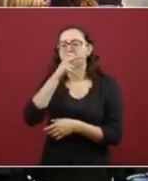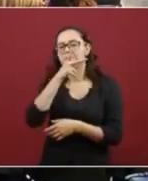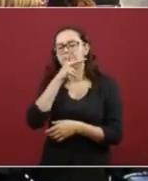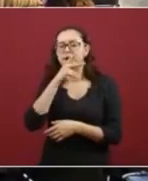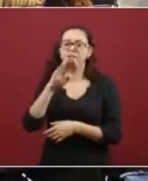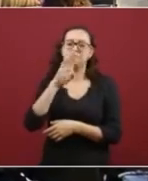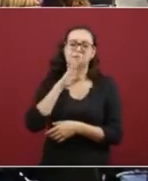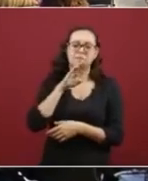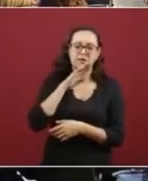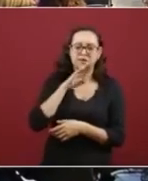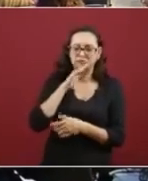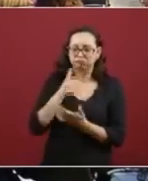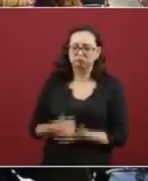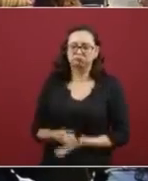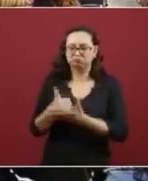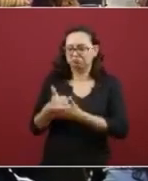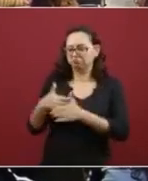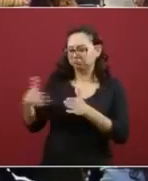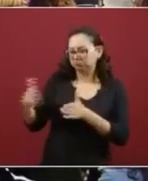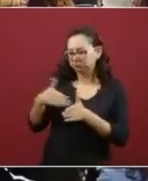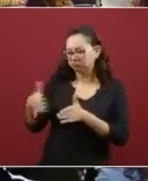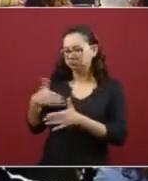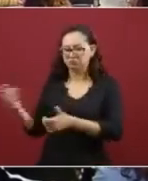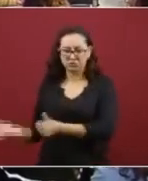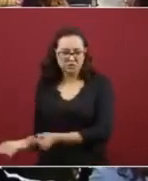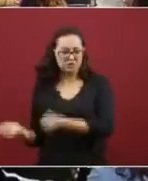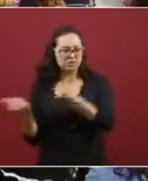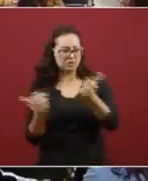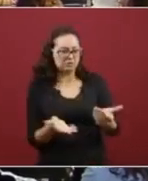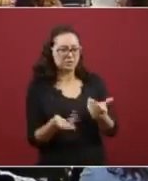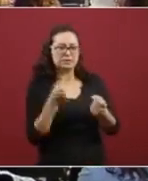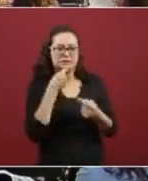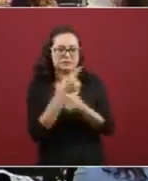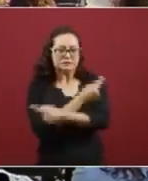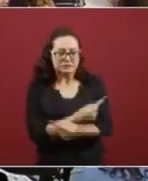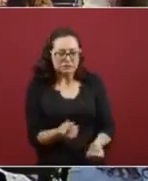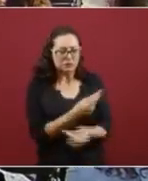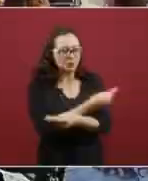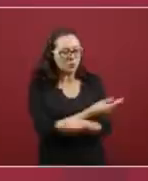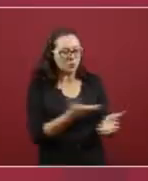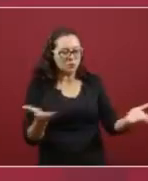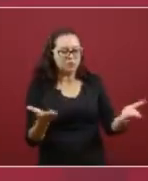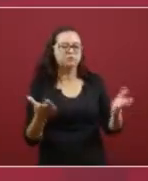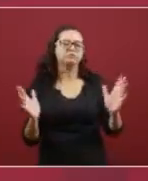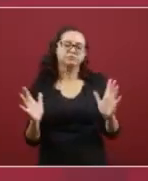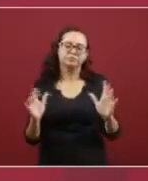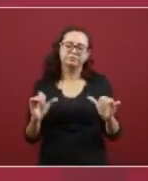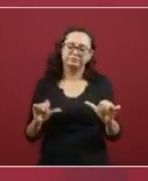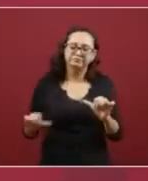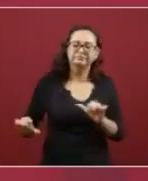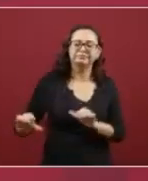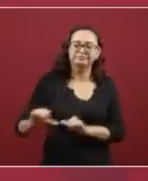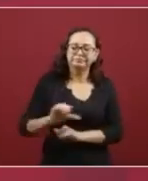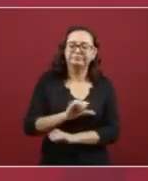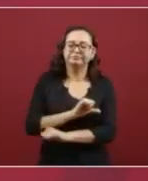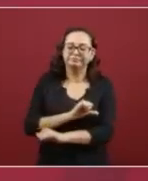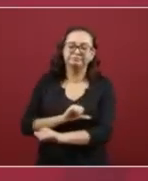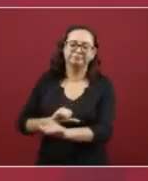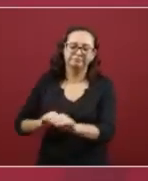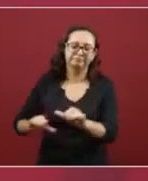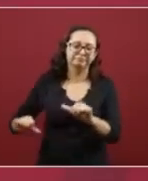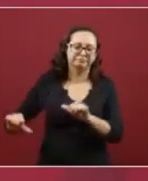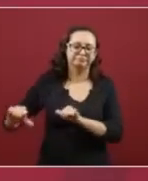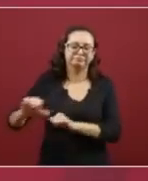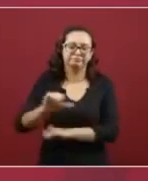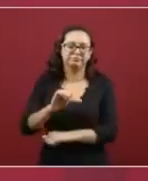los padres ayudan, se turnan, se prepara la comida en la